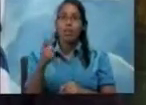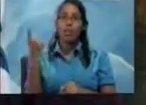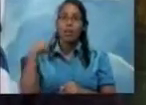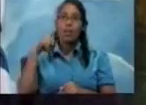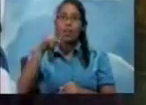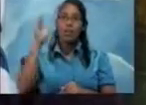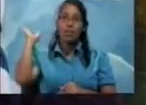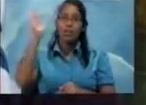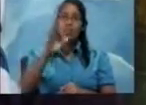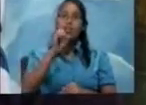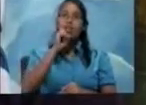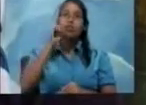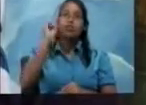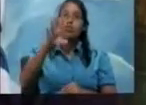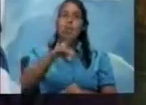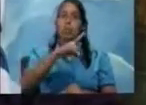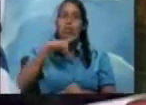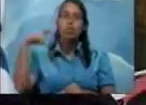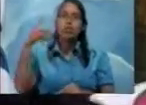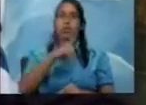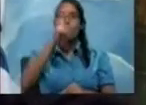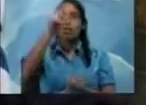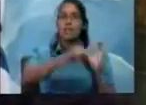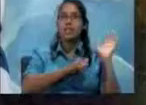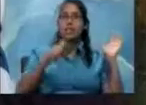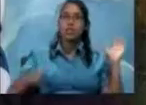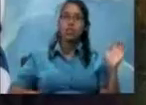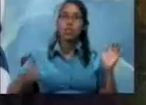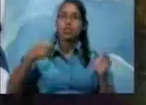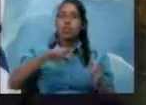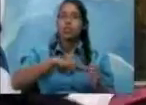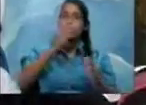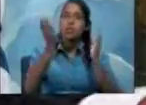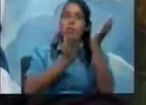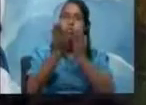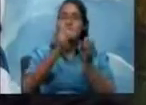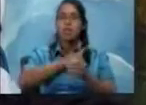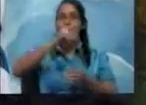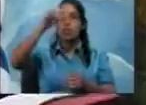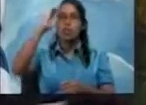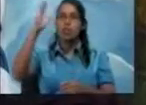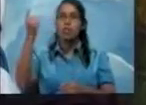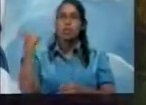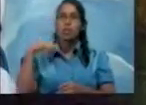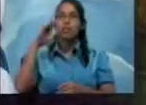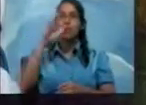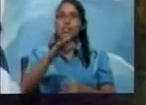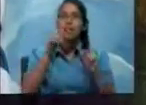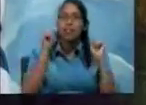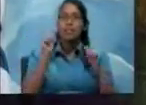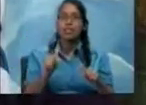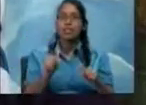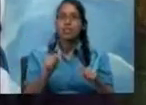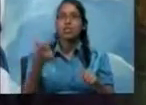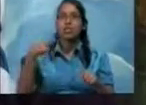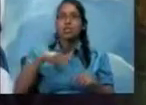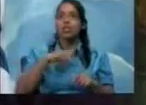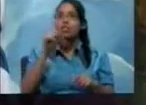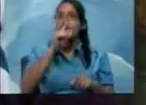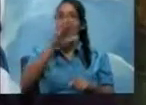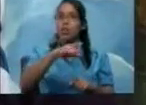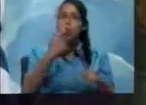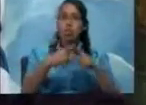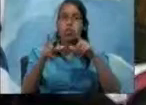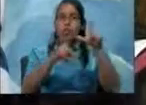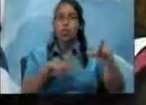Ahí viene el soplo divino del Señor nosotros Como siervo de Dios nosotros tenemos que estar aquí nosotros no tenemos que estar en